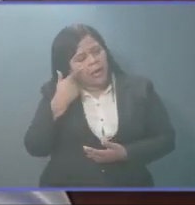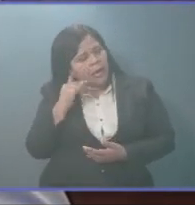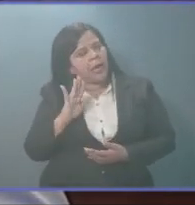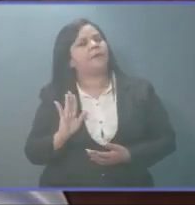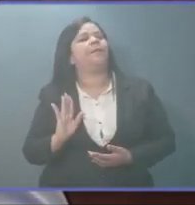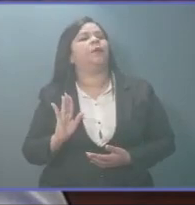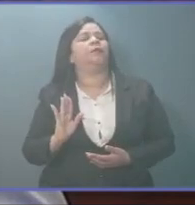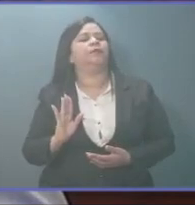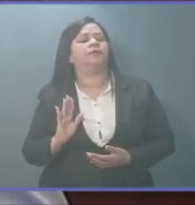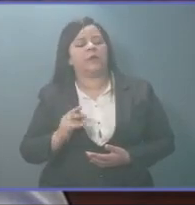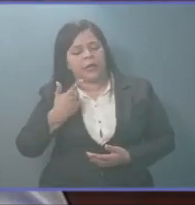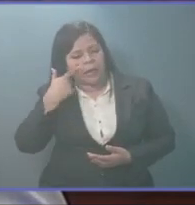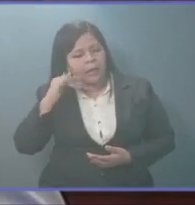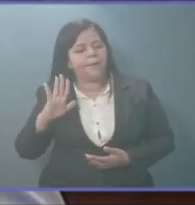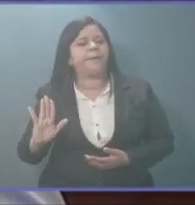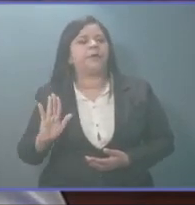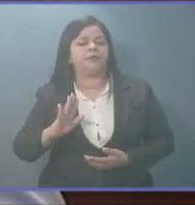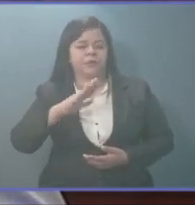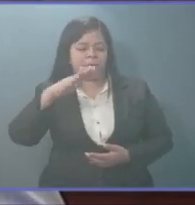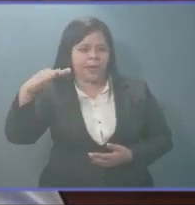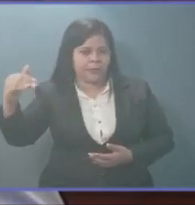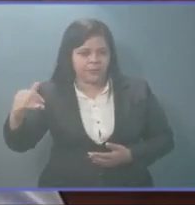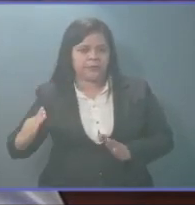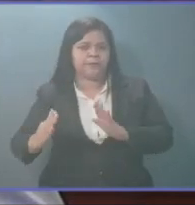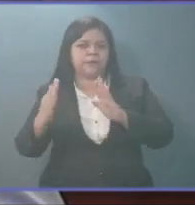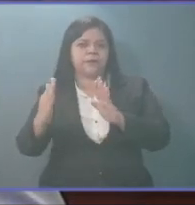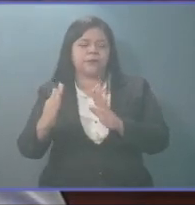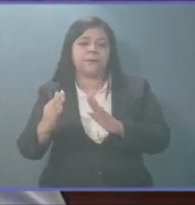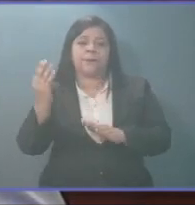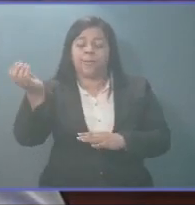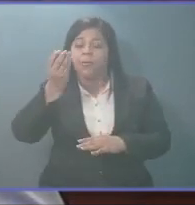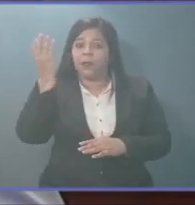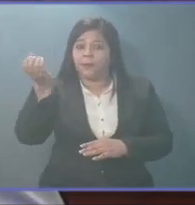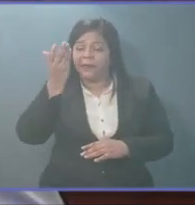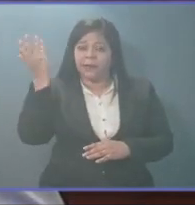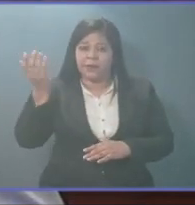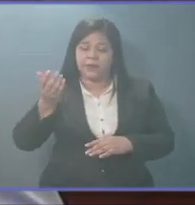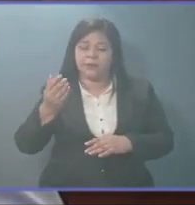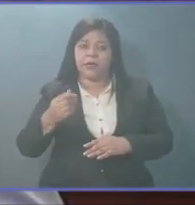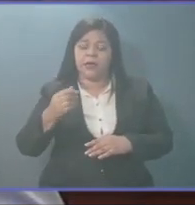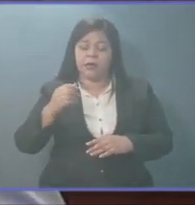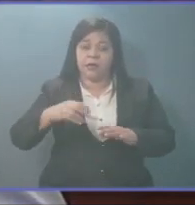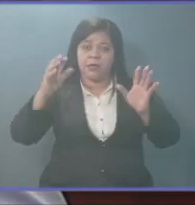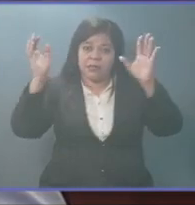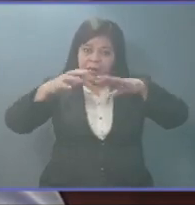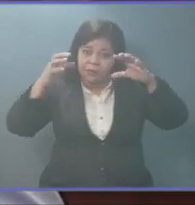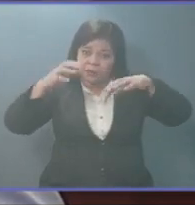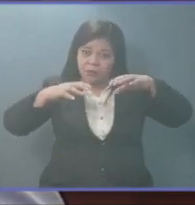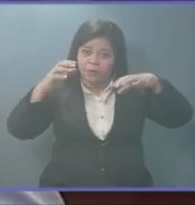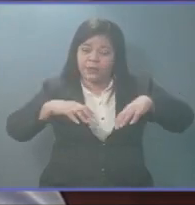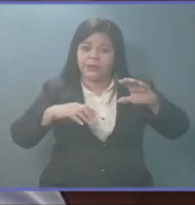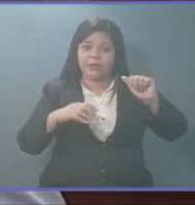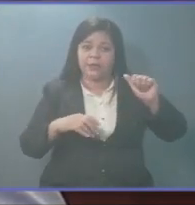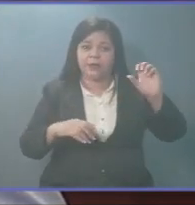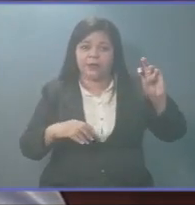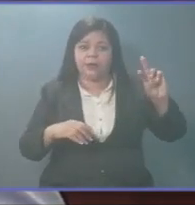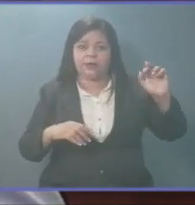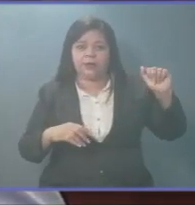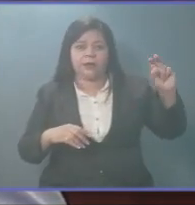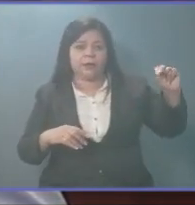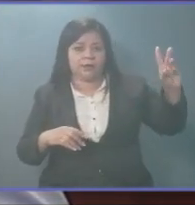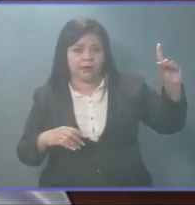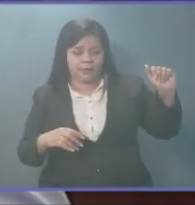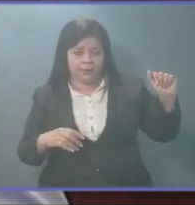todo este drama que enfrentó el país con las emergencias de las tormentas Amanda y